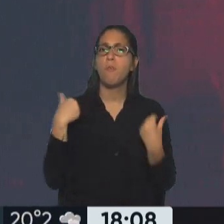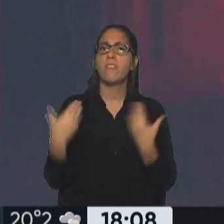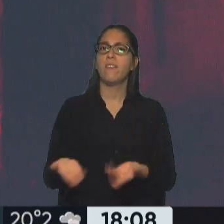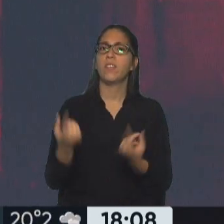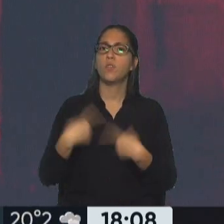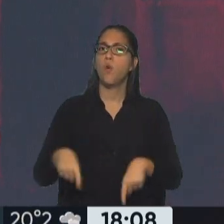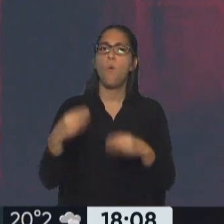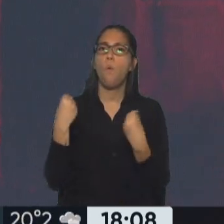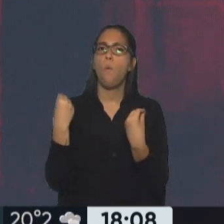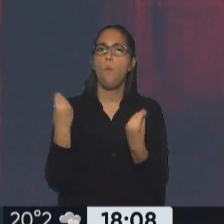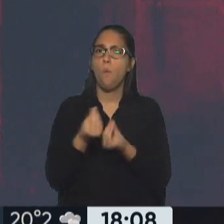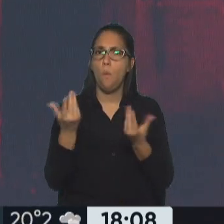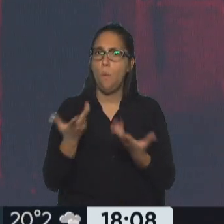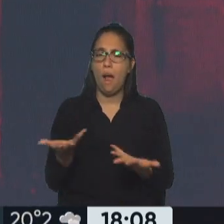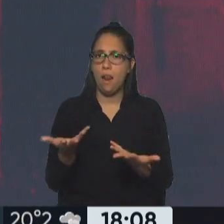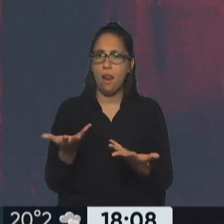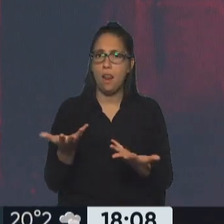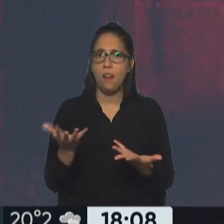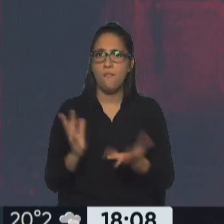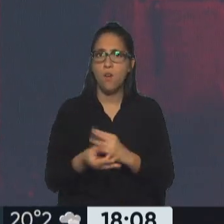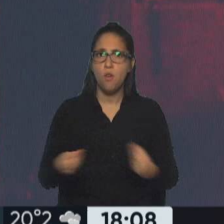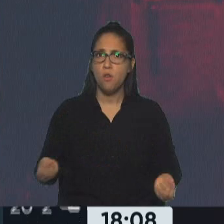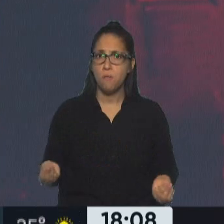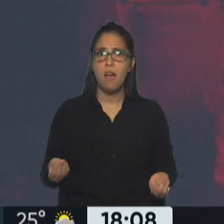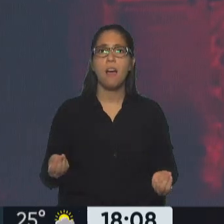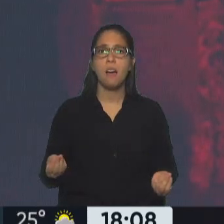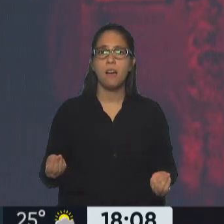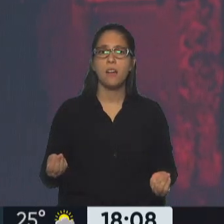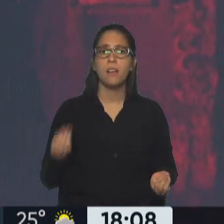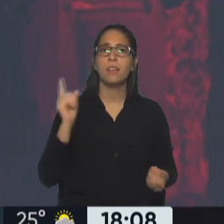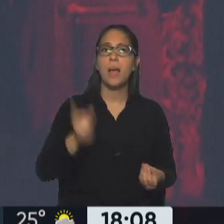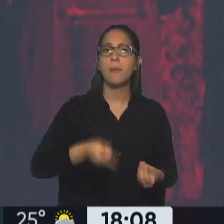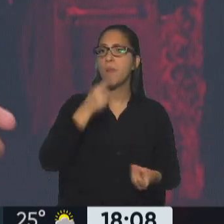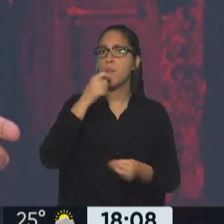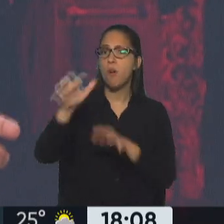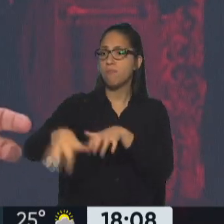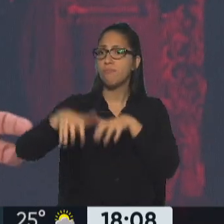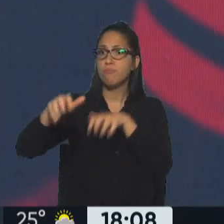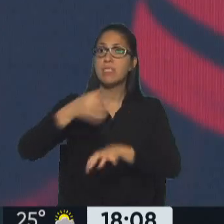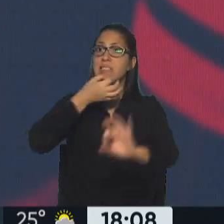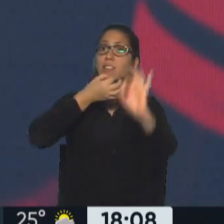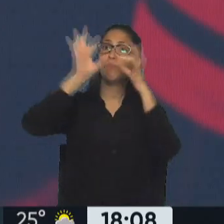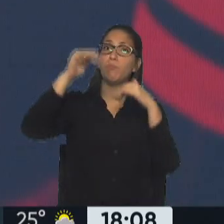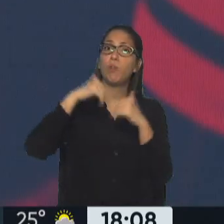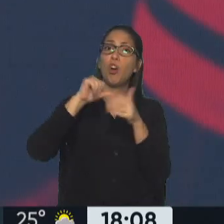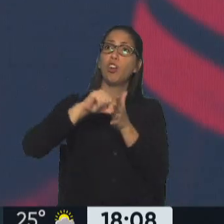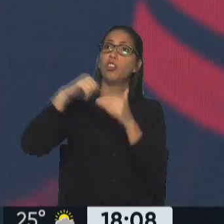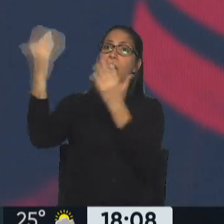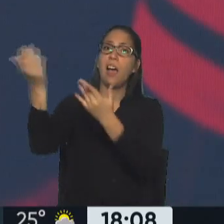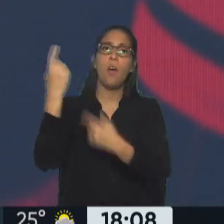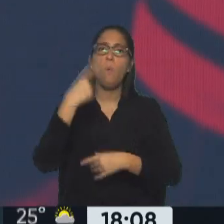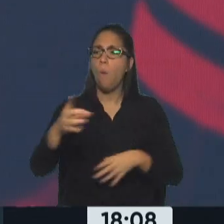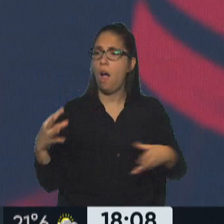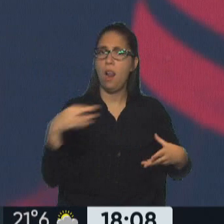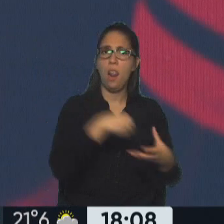se van a poder incorporar las economías regionales, cuáles van, los que exporten, cuáles van a ingresar efectivamente a precios justos. Está por